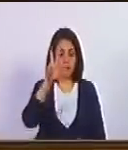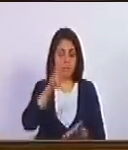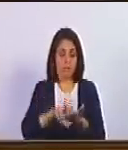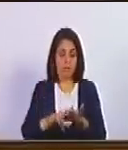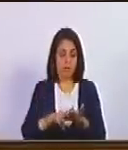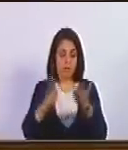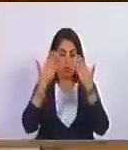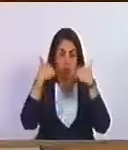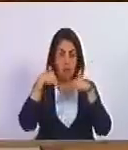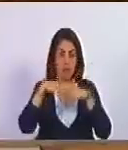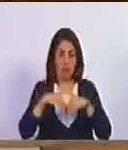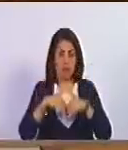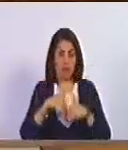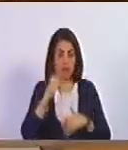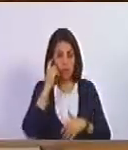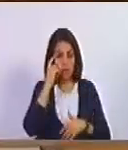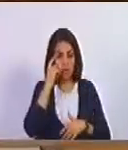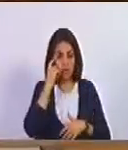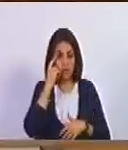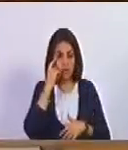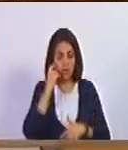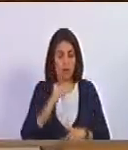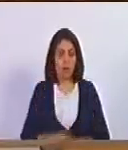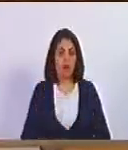Aprobado. Siguiente.